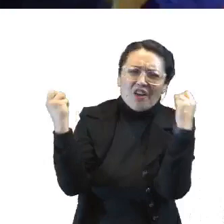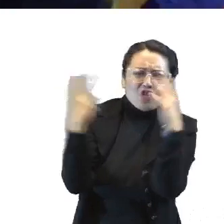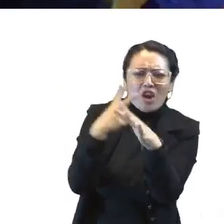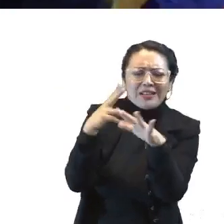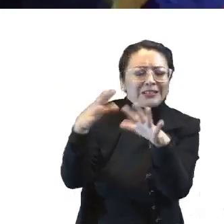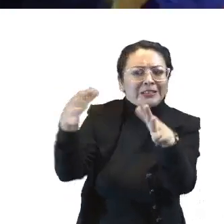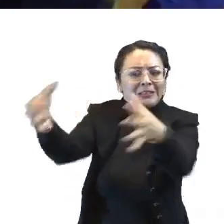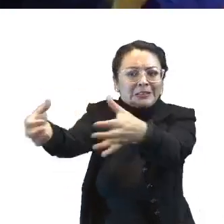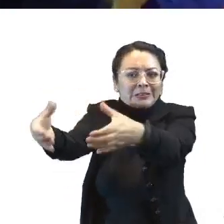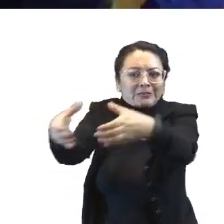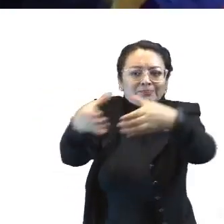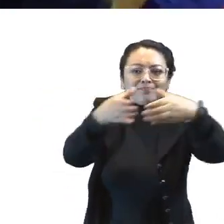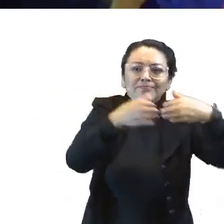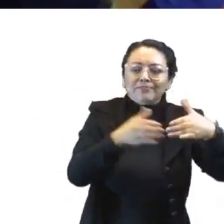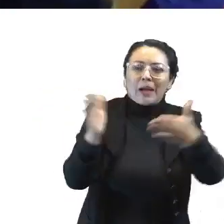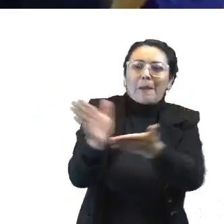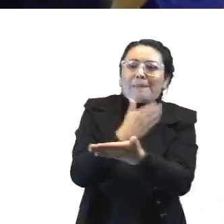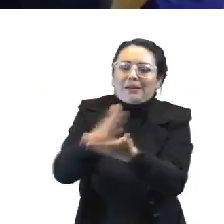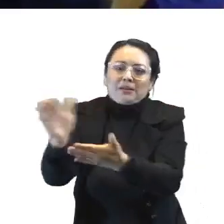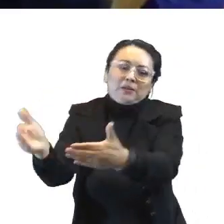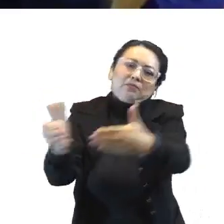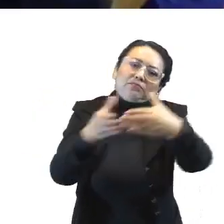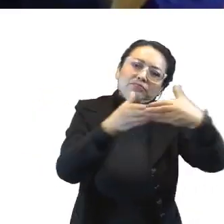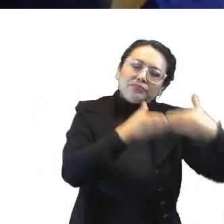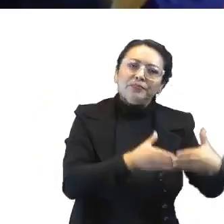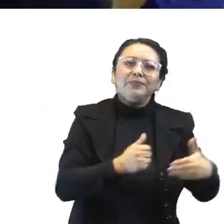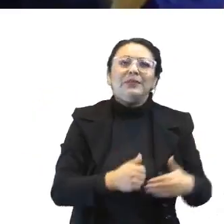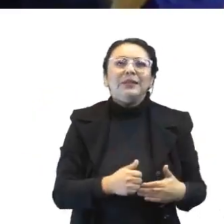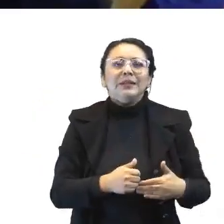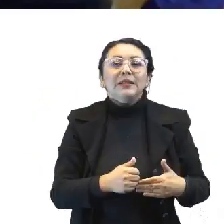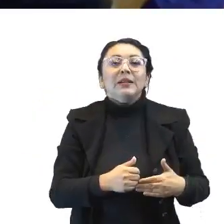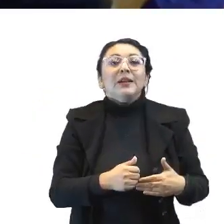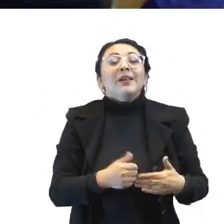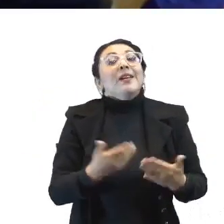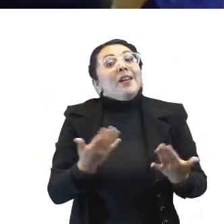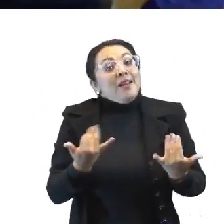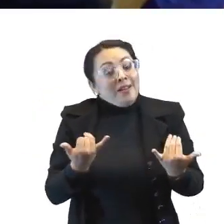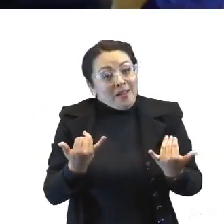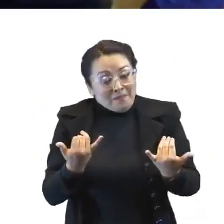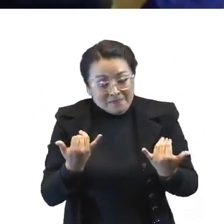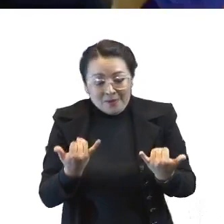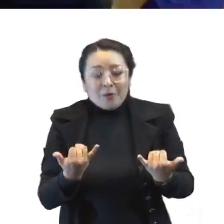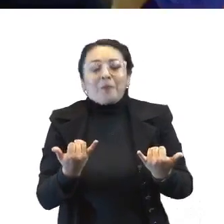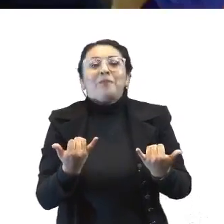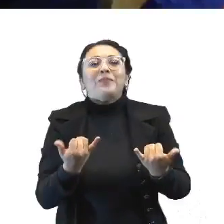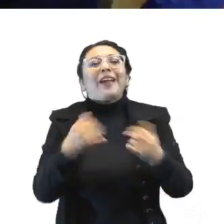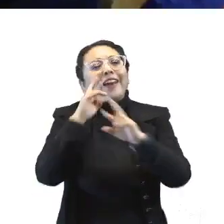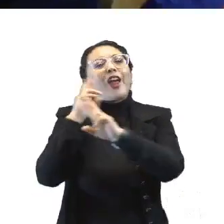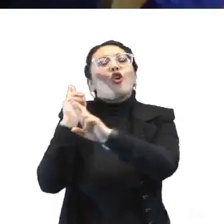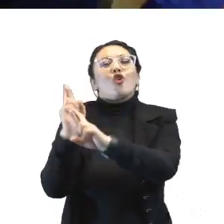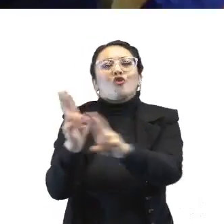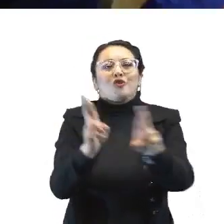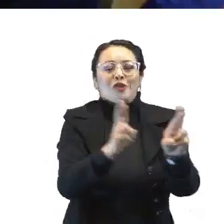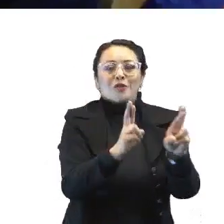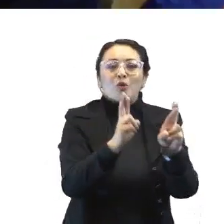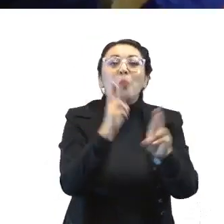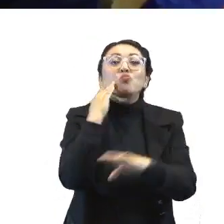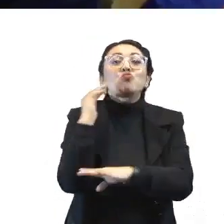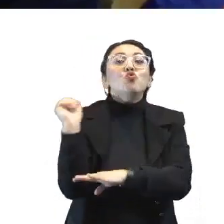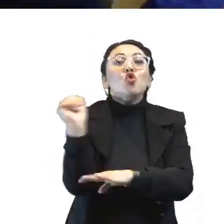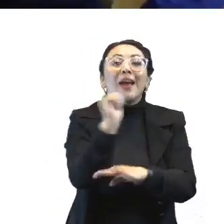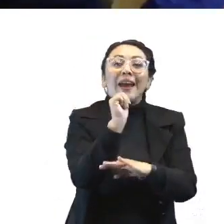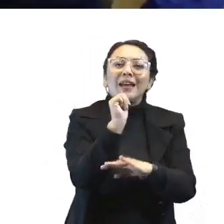del conflicto armado. En ese sentido, entonces, reconocer que más de 1.500